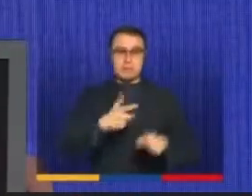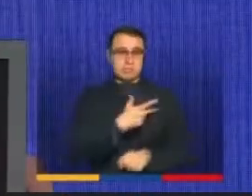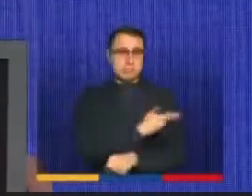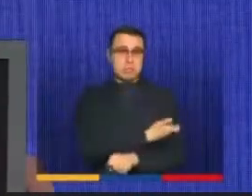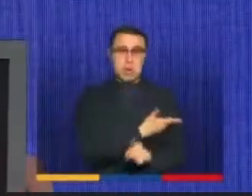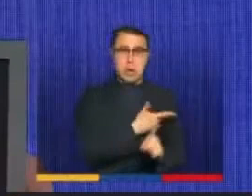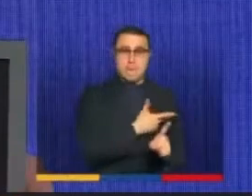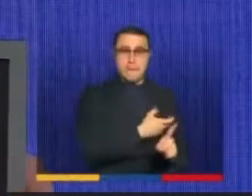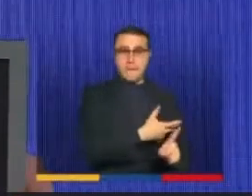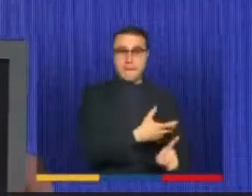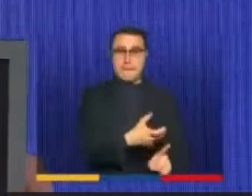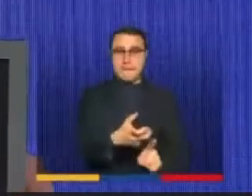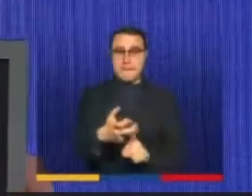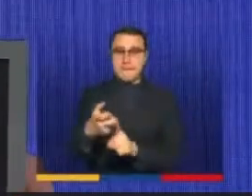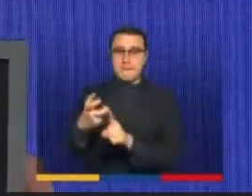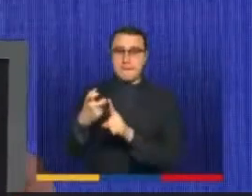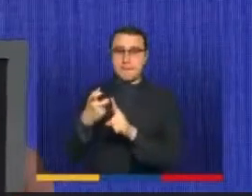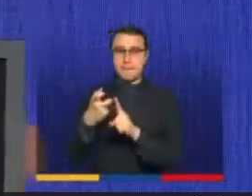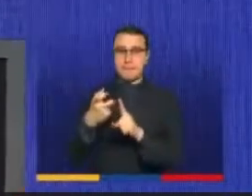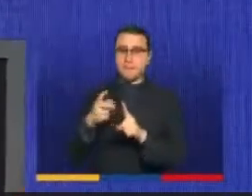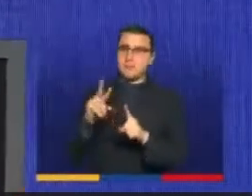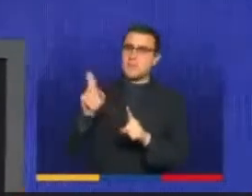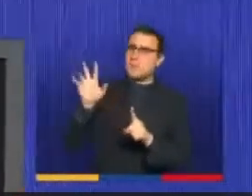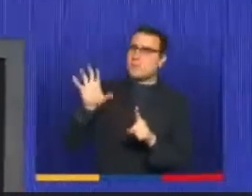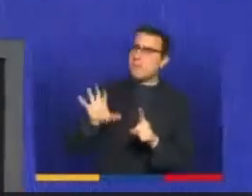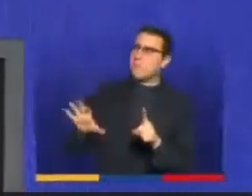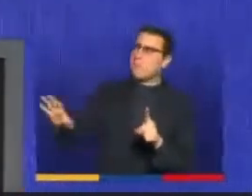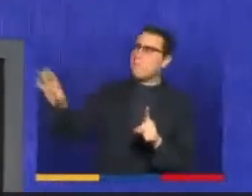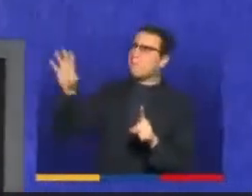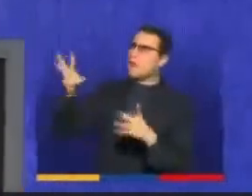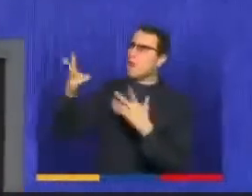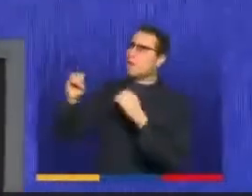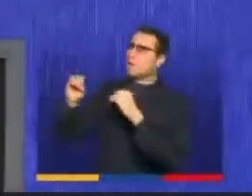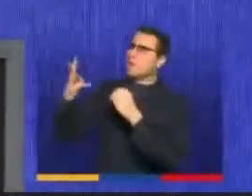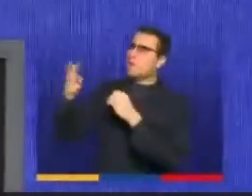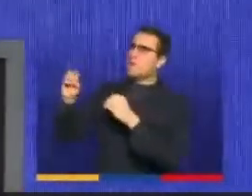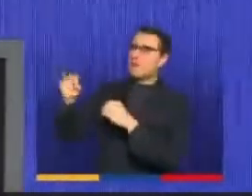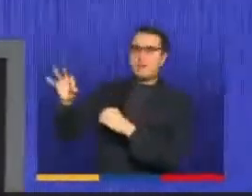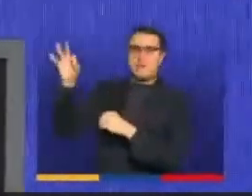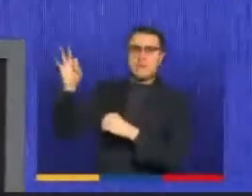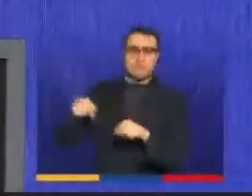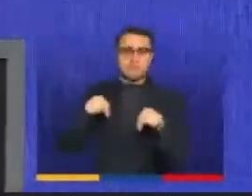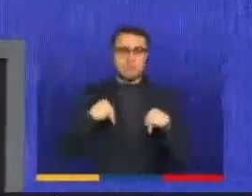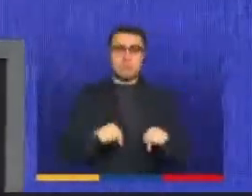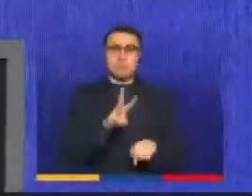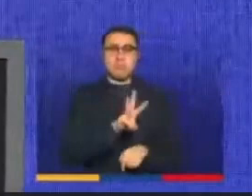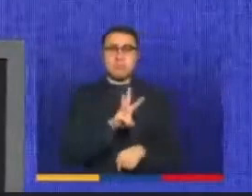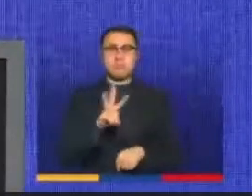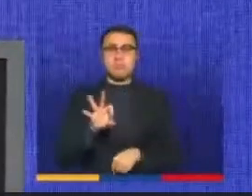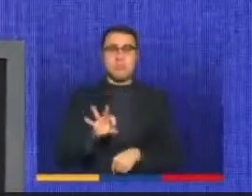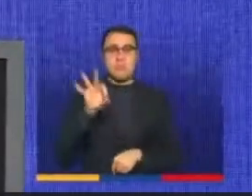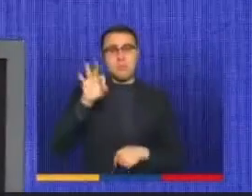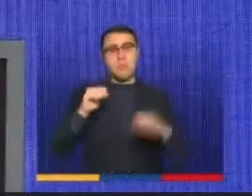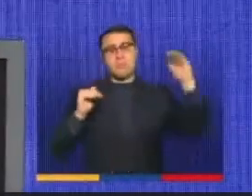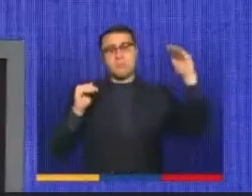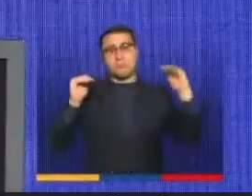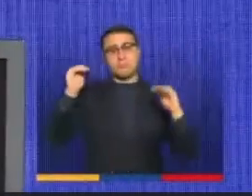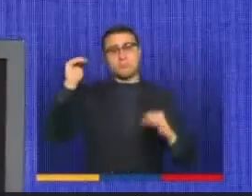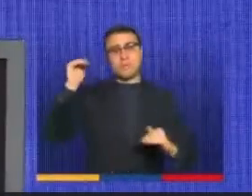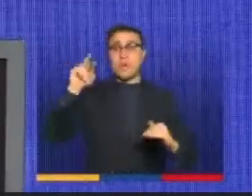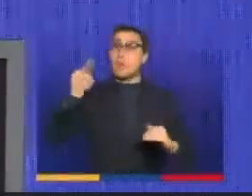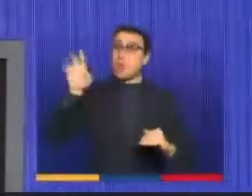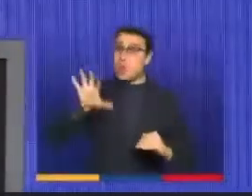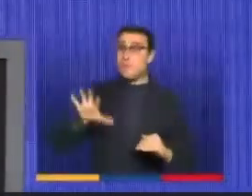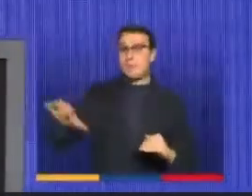cuando esas cifras eran del 80, 90% en buena parte del mundo. No todos los países, también muchos países